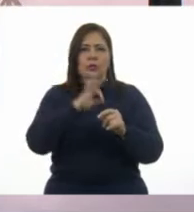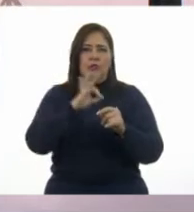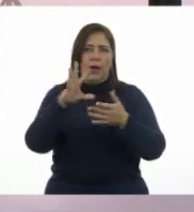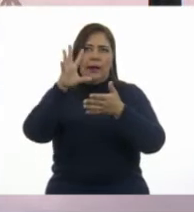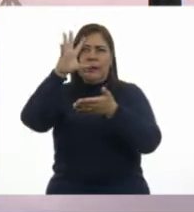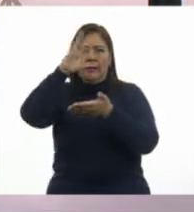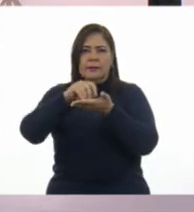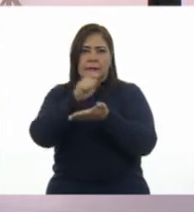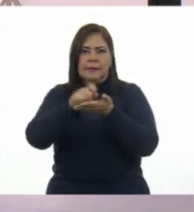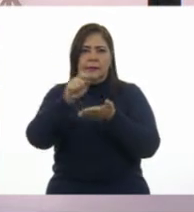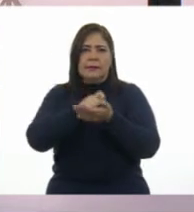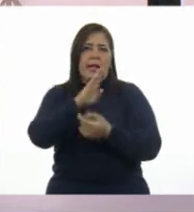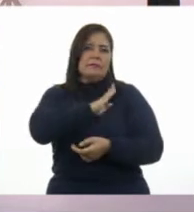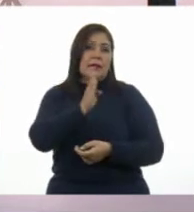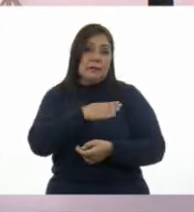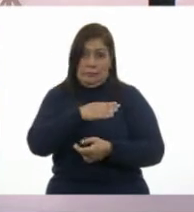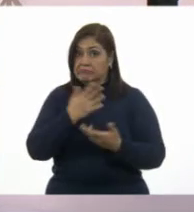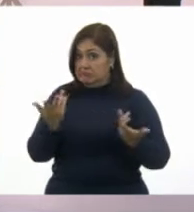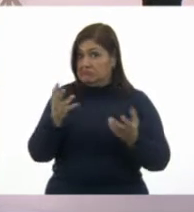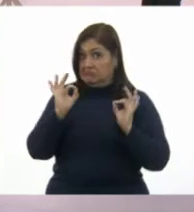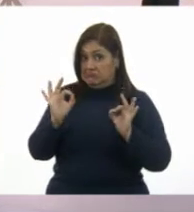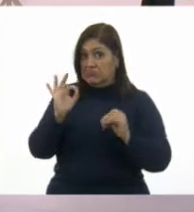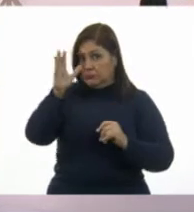español. Así es. Perfecto.